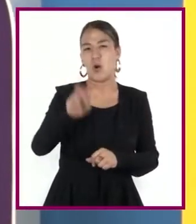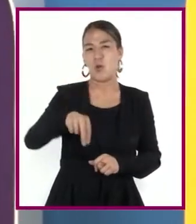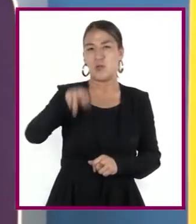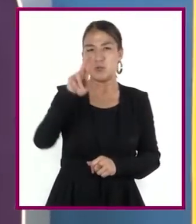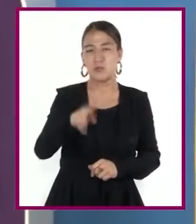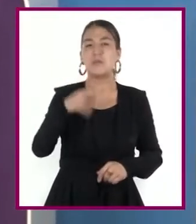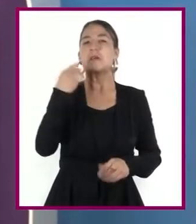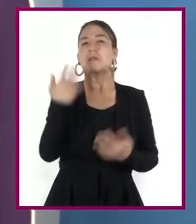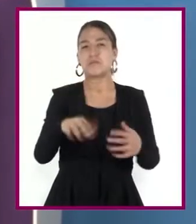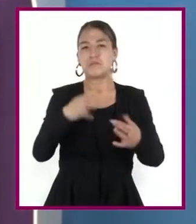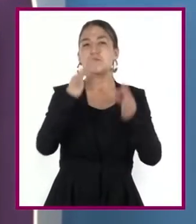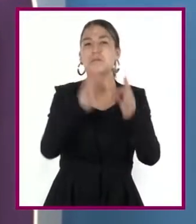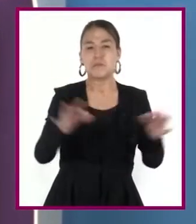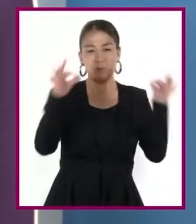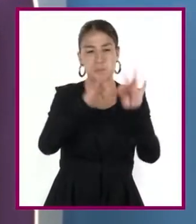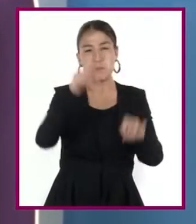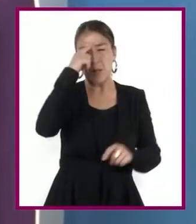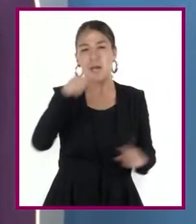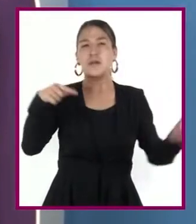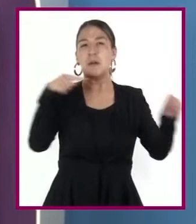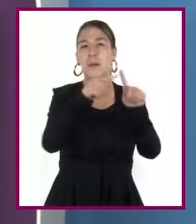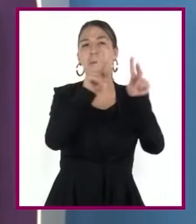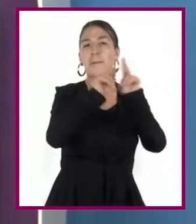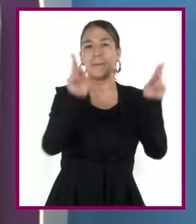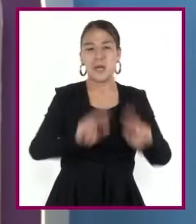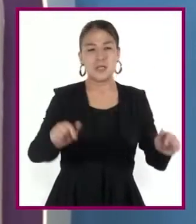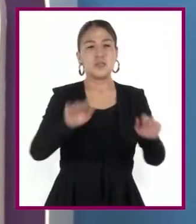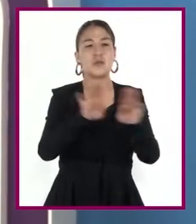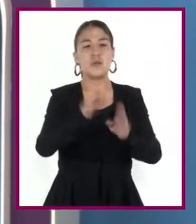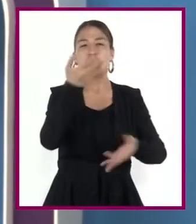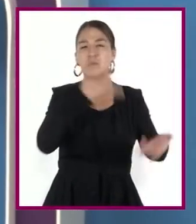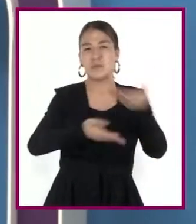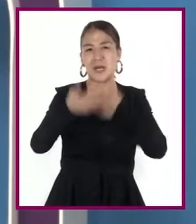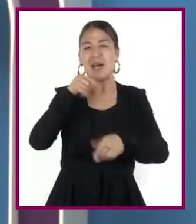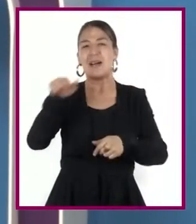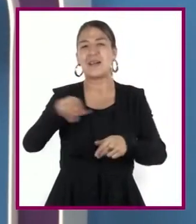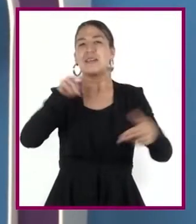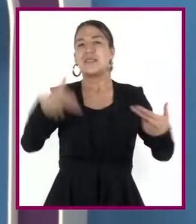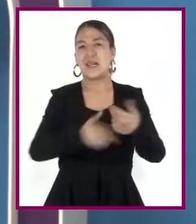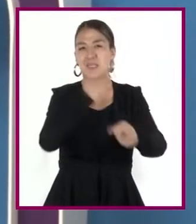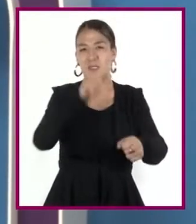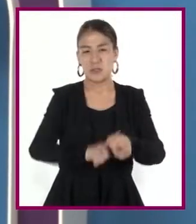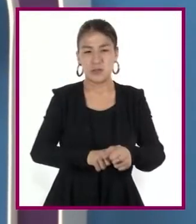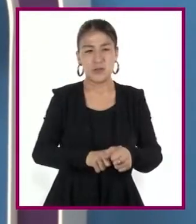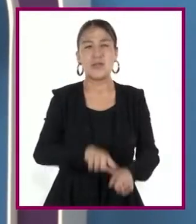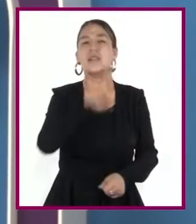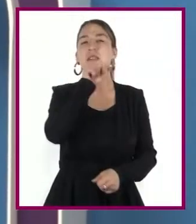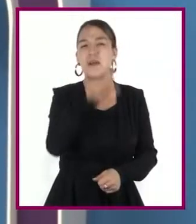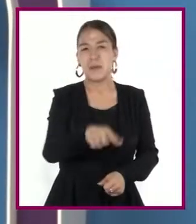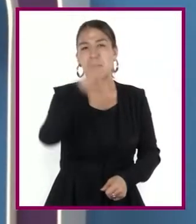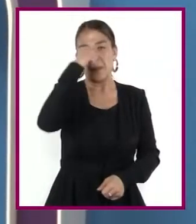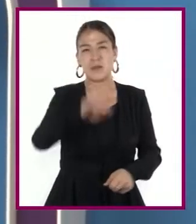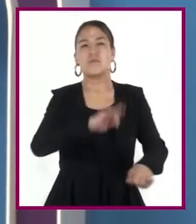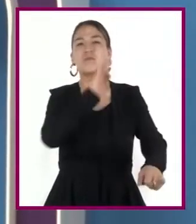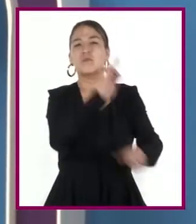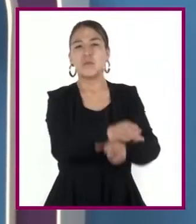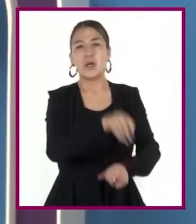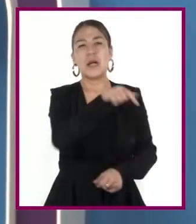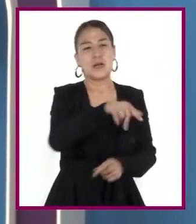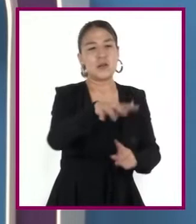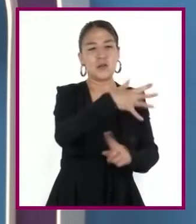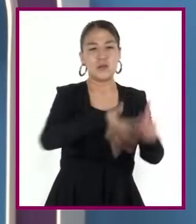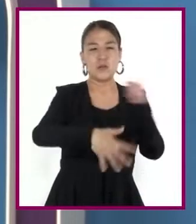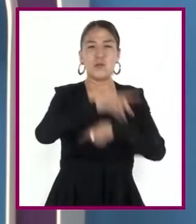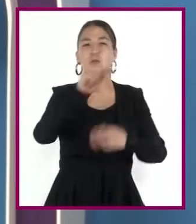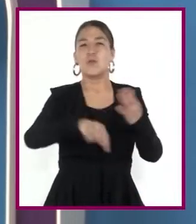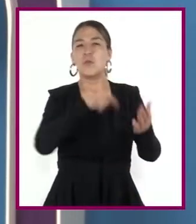son relevantes para mantener la paz y la adecuada relación entre las naciones. También para proteger a las poblaciones